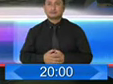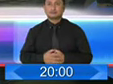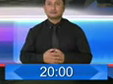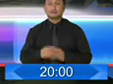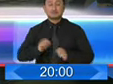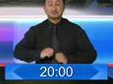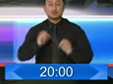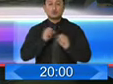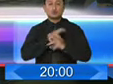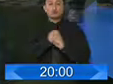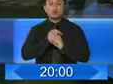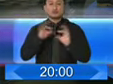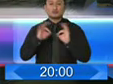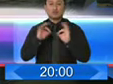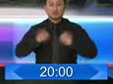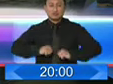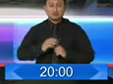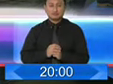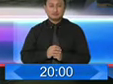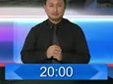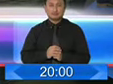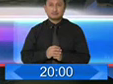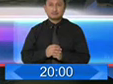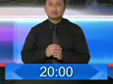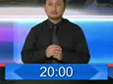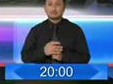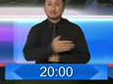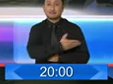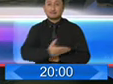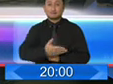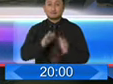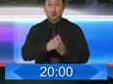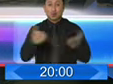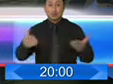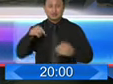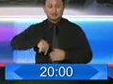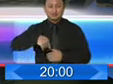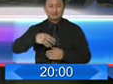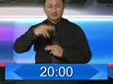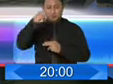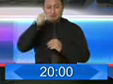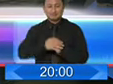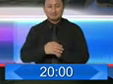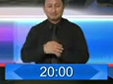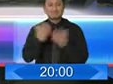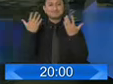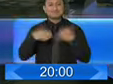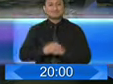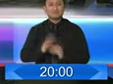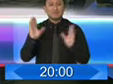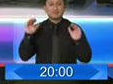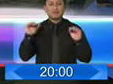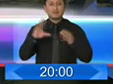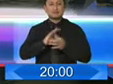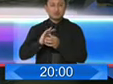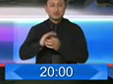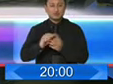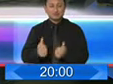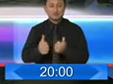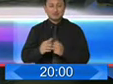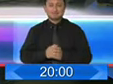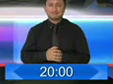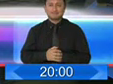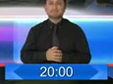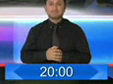las redes sociales, su página web que está en pantalla tanto del diario como del canal. Aquí finalizamos, nos despedimos, compañeros, buen fin de semana. Así es, María Mercedes,